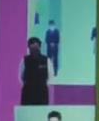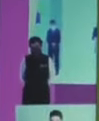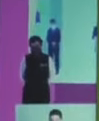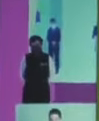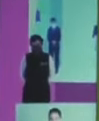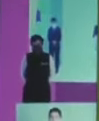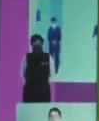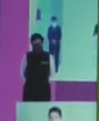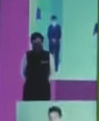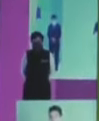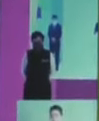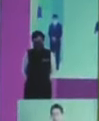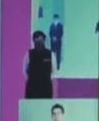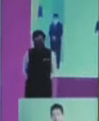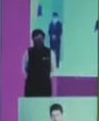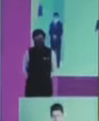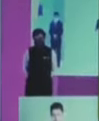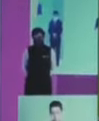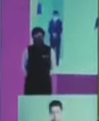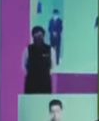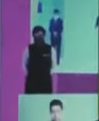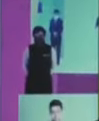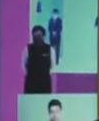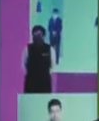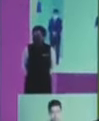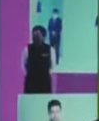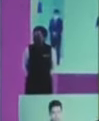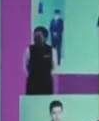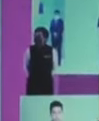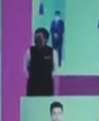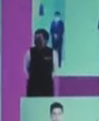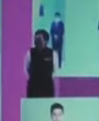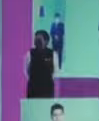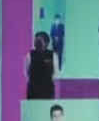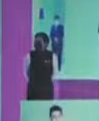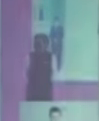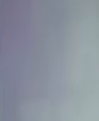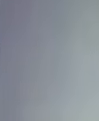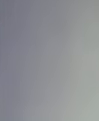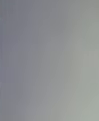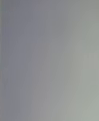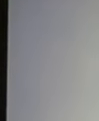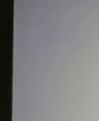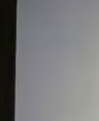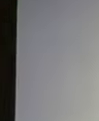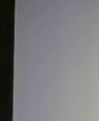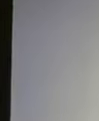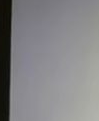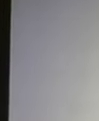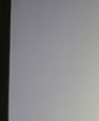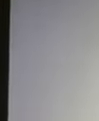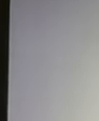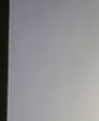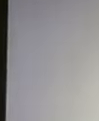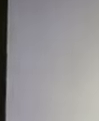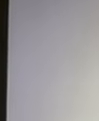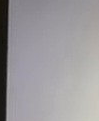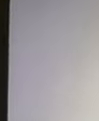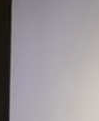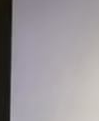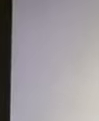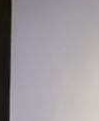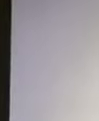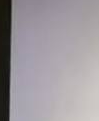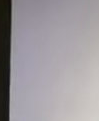hará llegar por escrito para que no haya pretextos de que no nos avisaron. O no